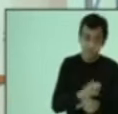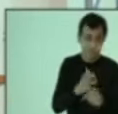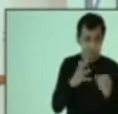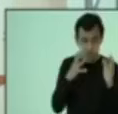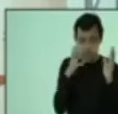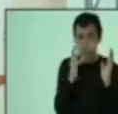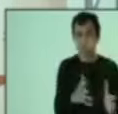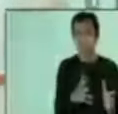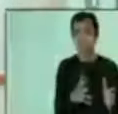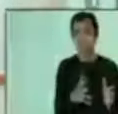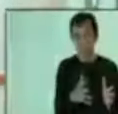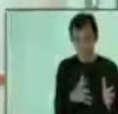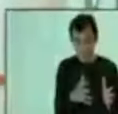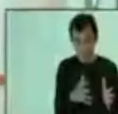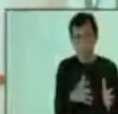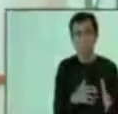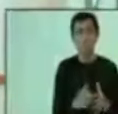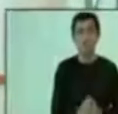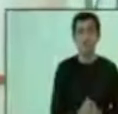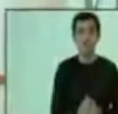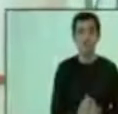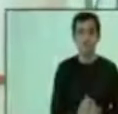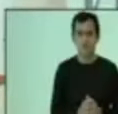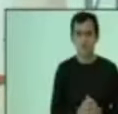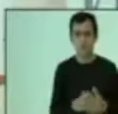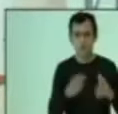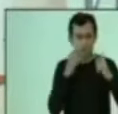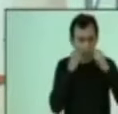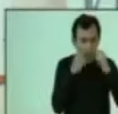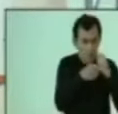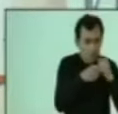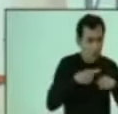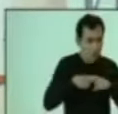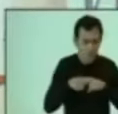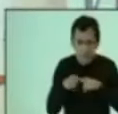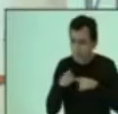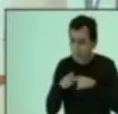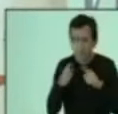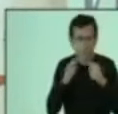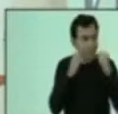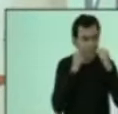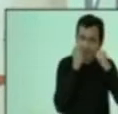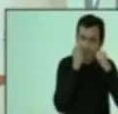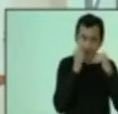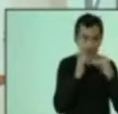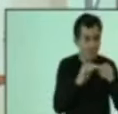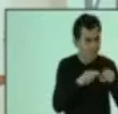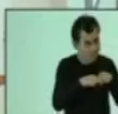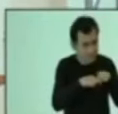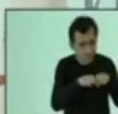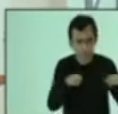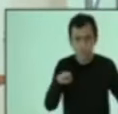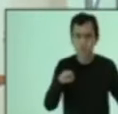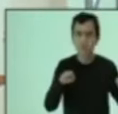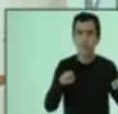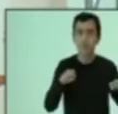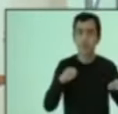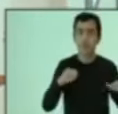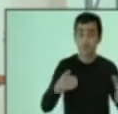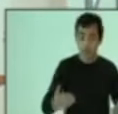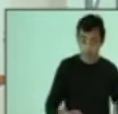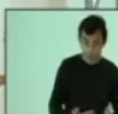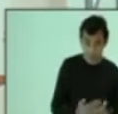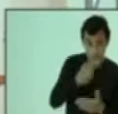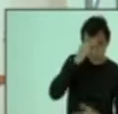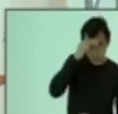seres humanos, sin distinción alguna en cuanto a la nacionalidad, a su lugar